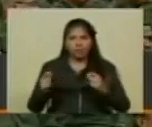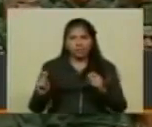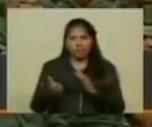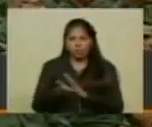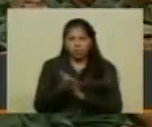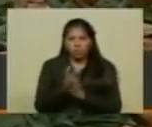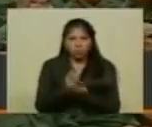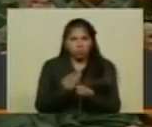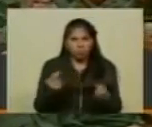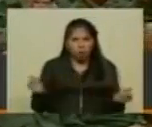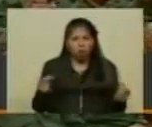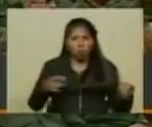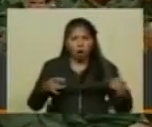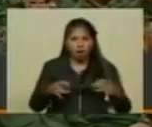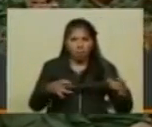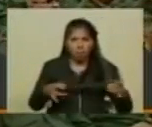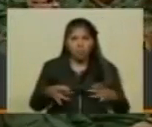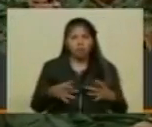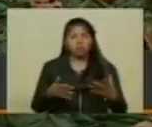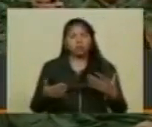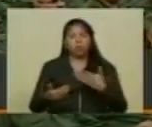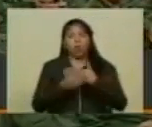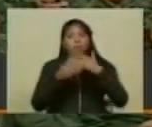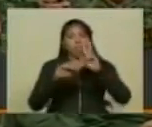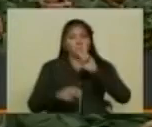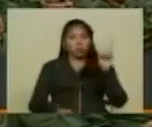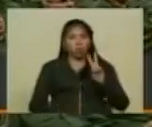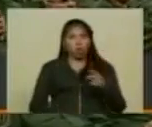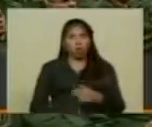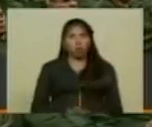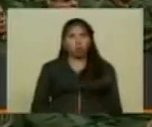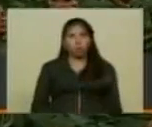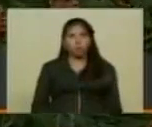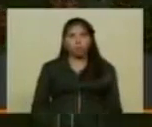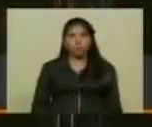oligárquica imperialista contra nuestro país.